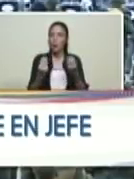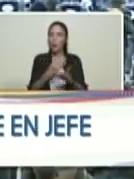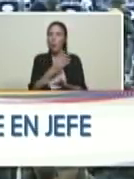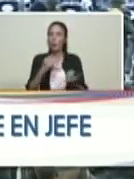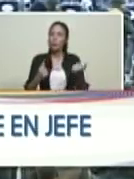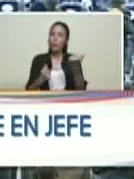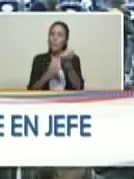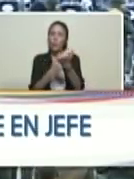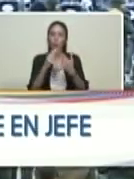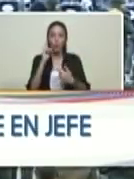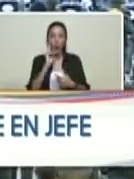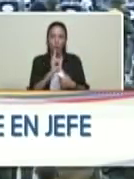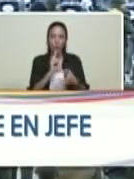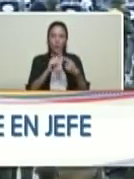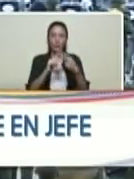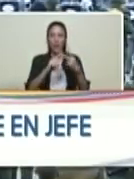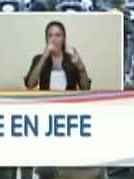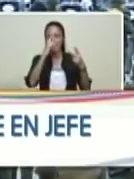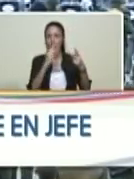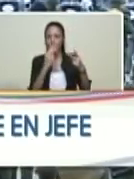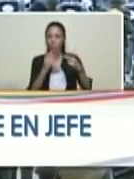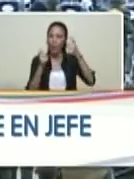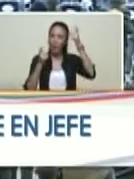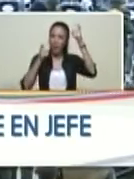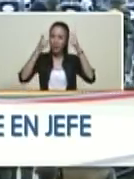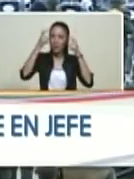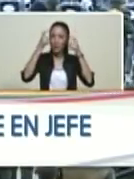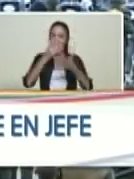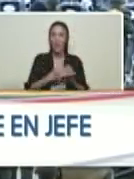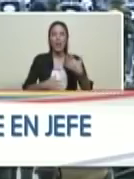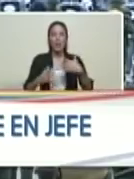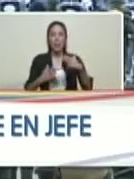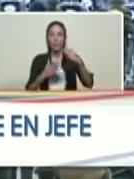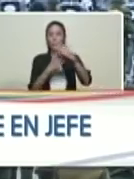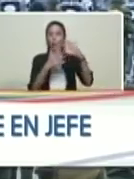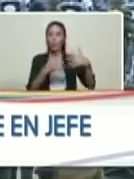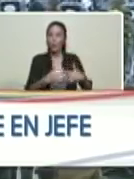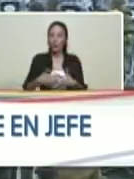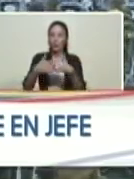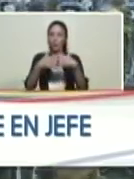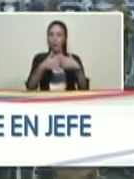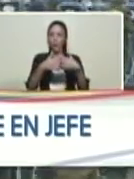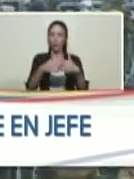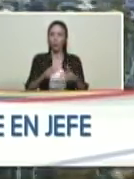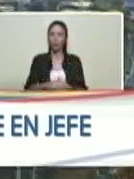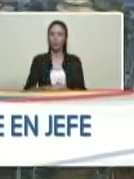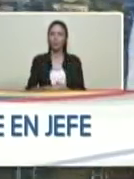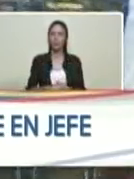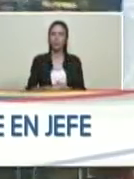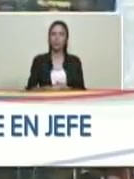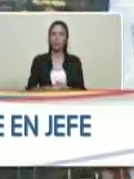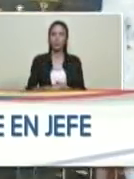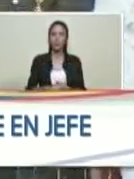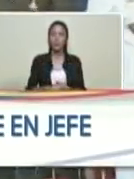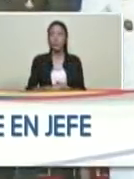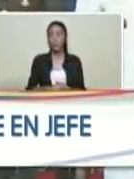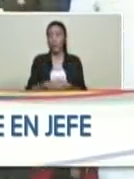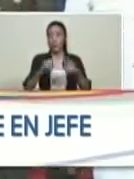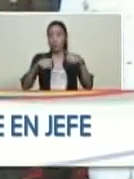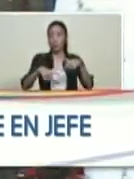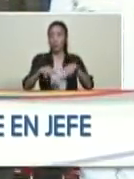es amor y sta chavista antiimperialista y antolic ártico y decimos